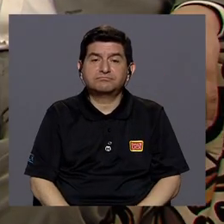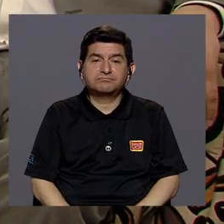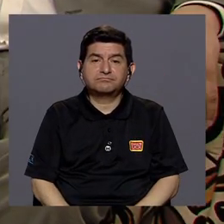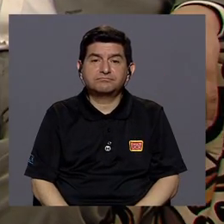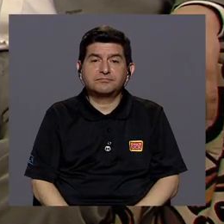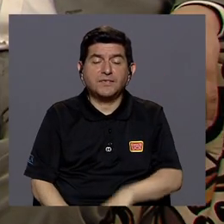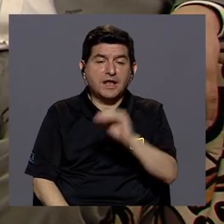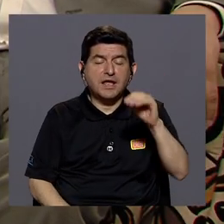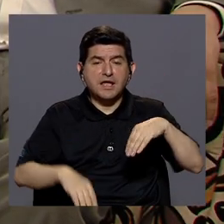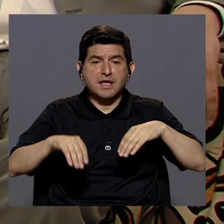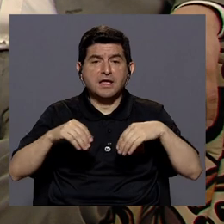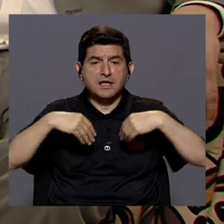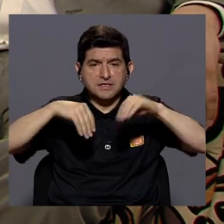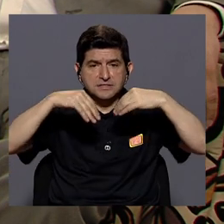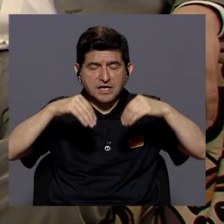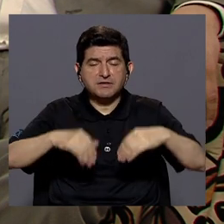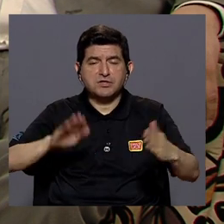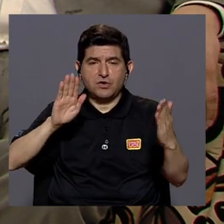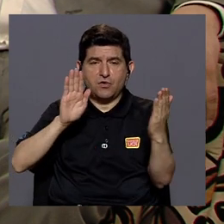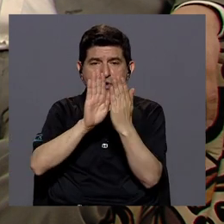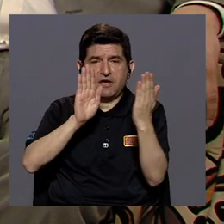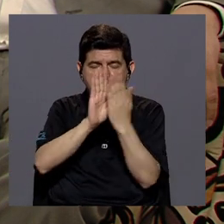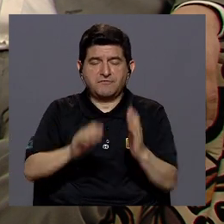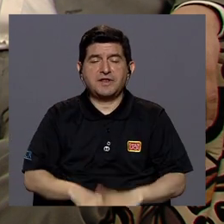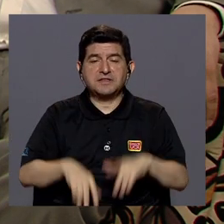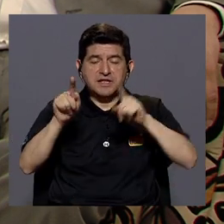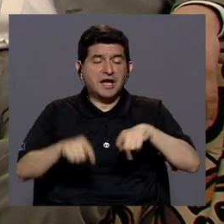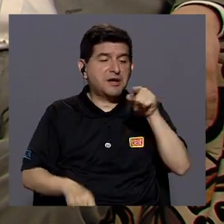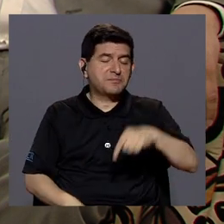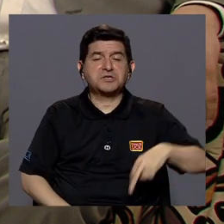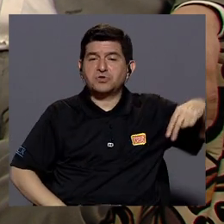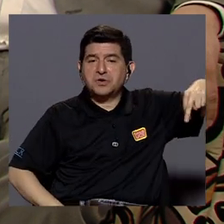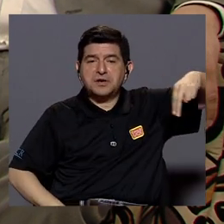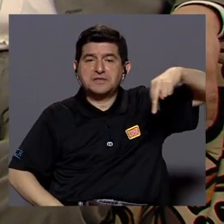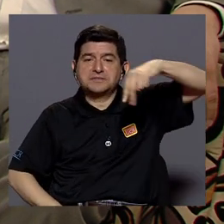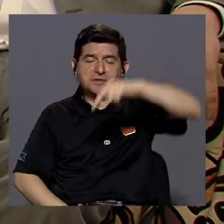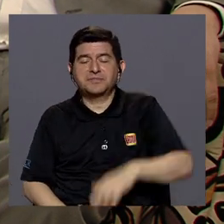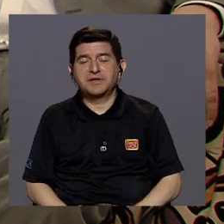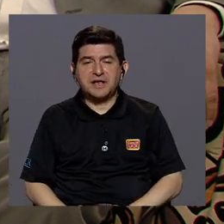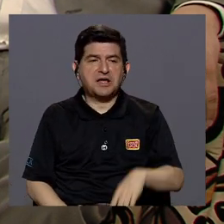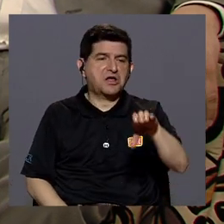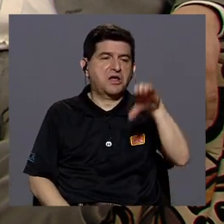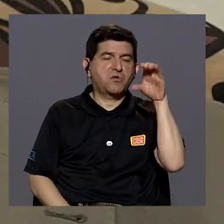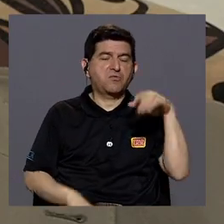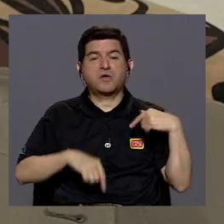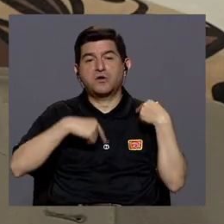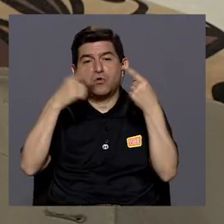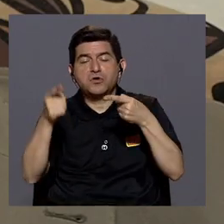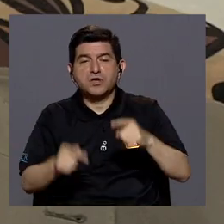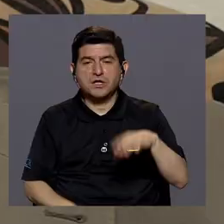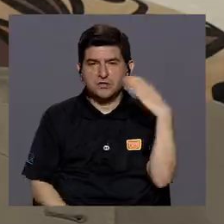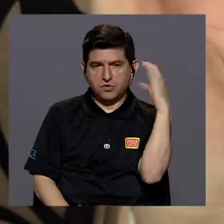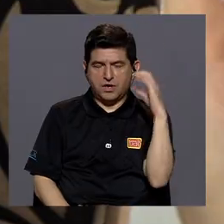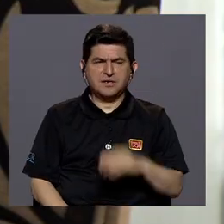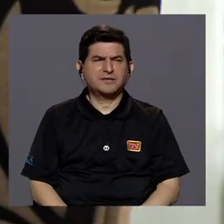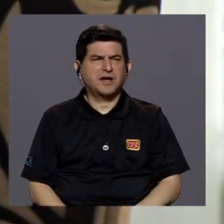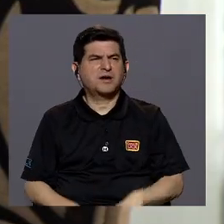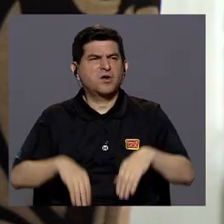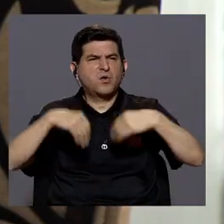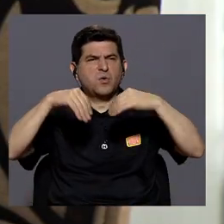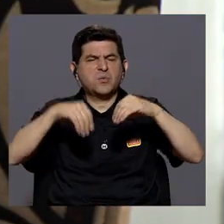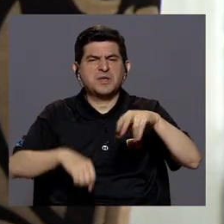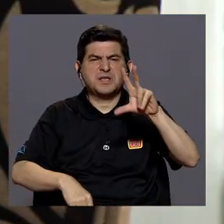Y se vendió al frente a las que pasaban, para Curiabato, para Cartago. Bueno, vendimos como